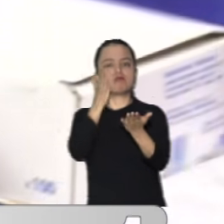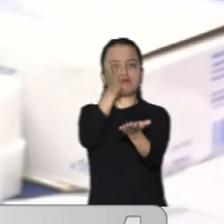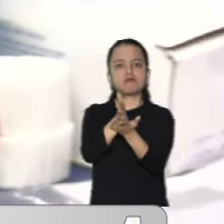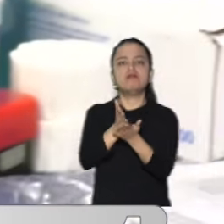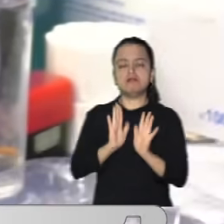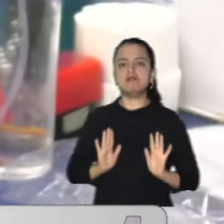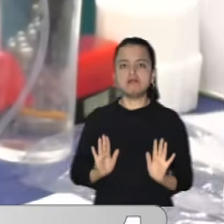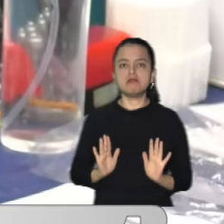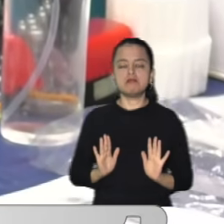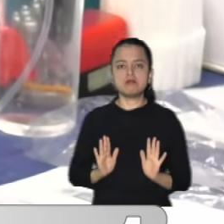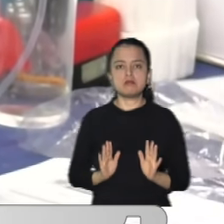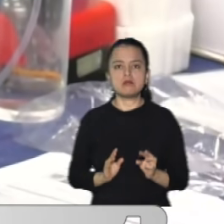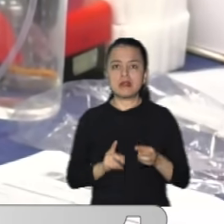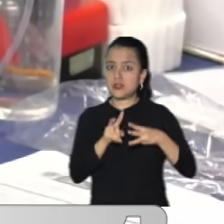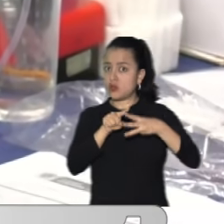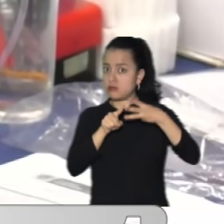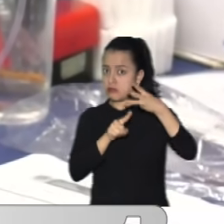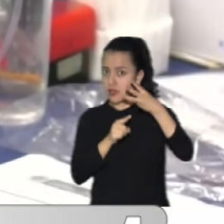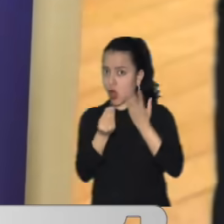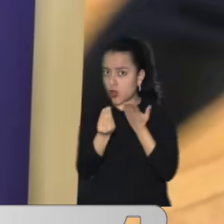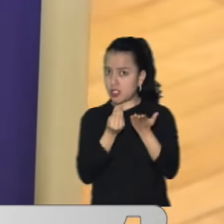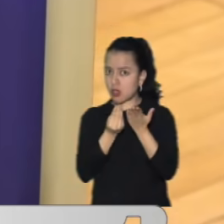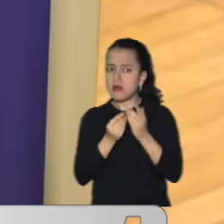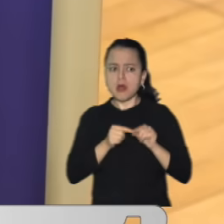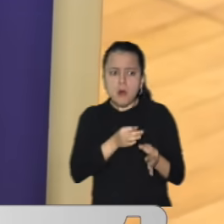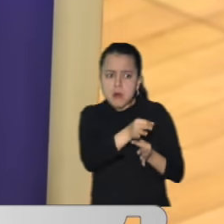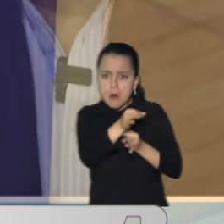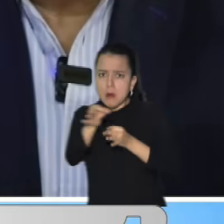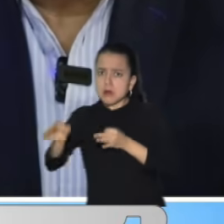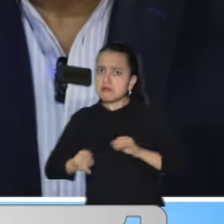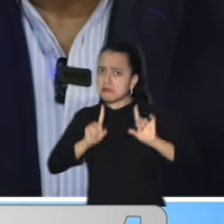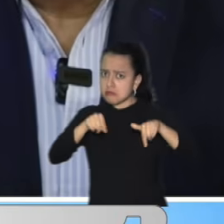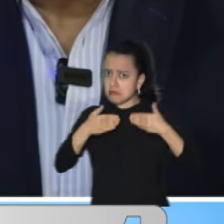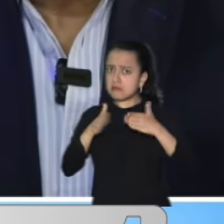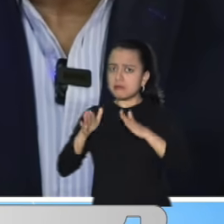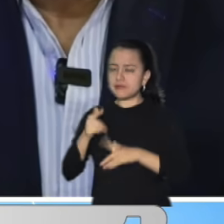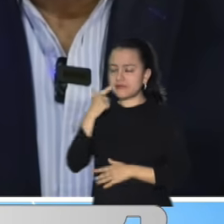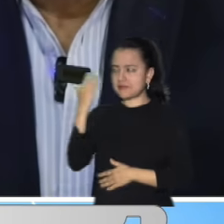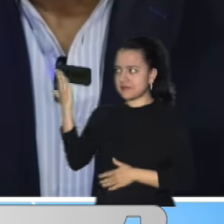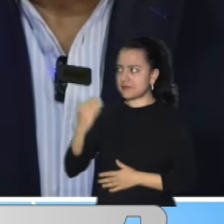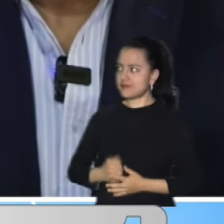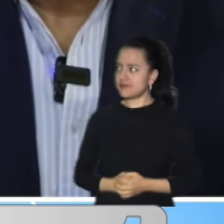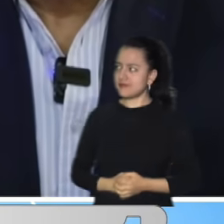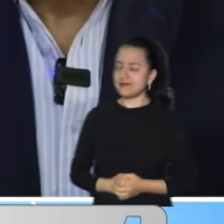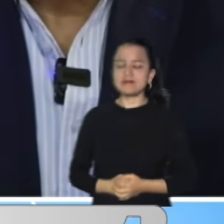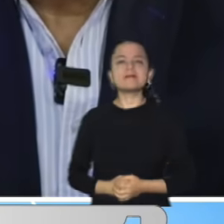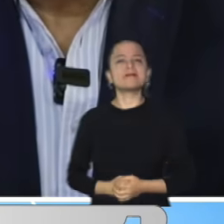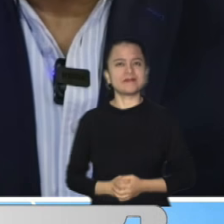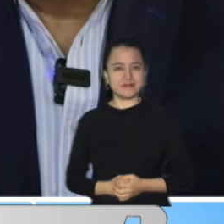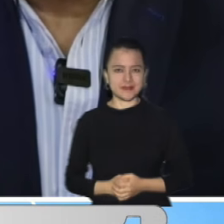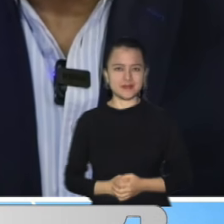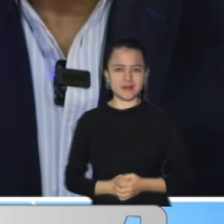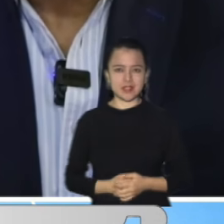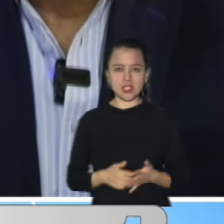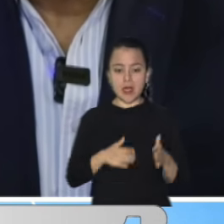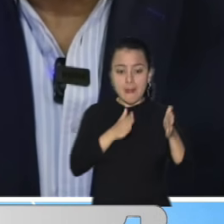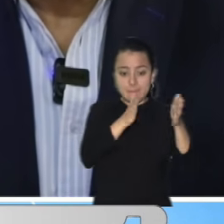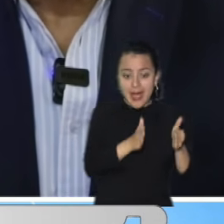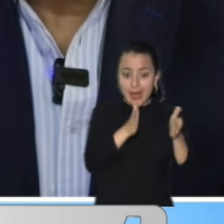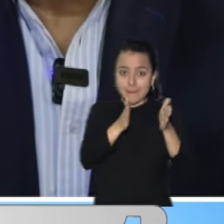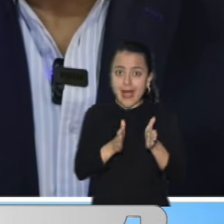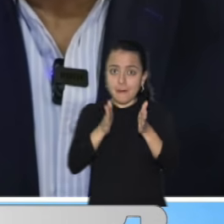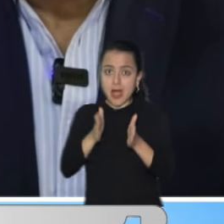habló sobre la vacunación abierta en algunos municipios. También abriremos la unificación de etapas